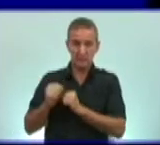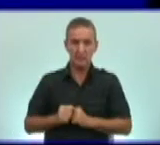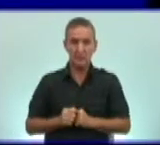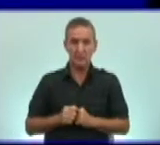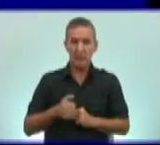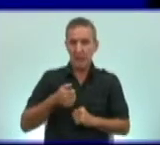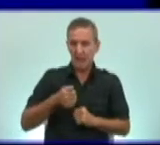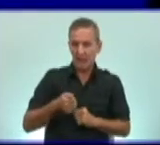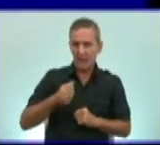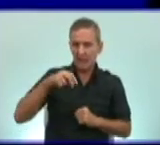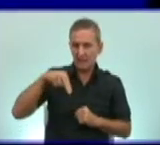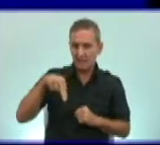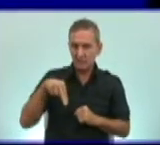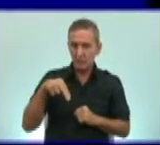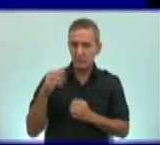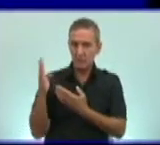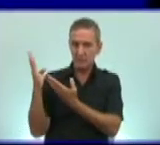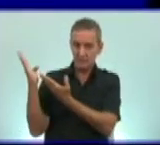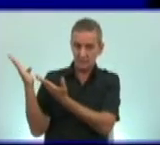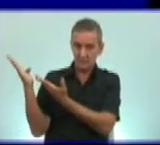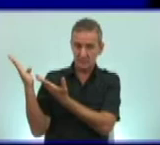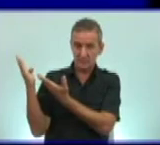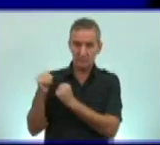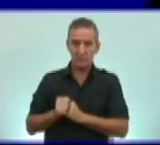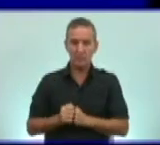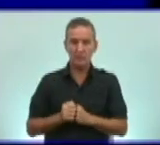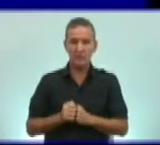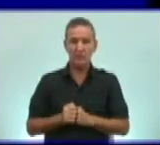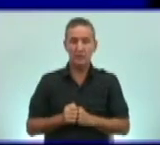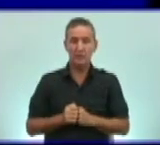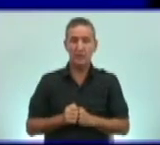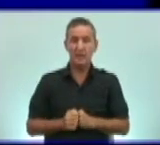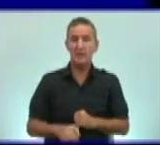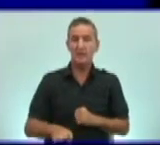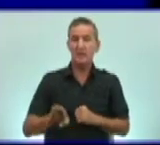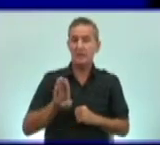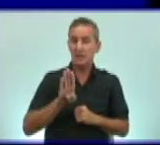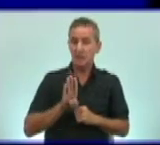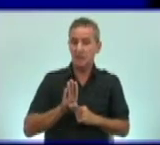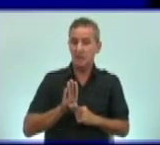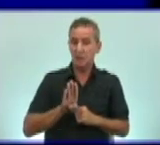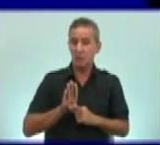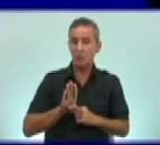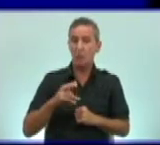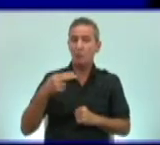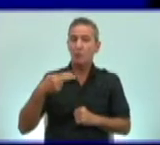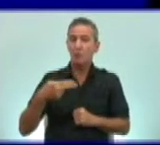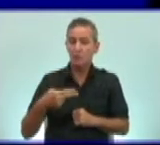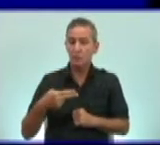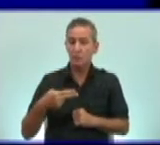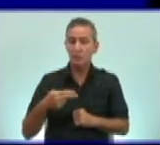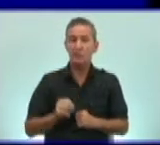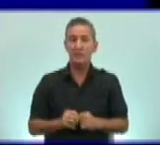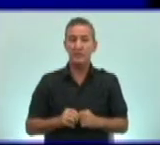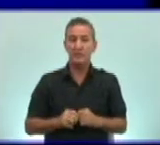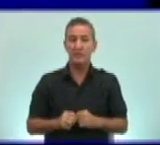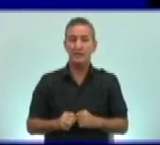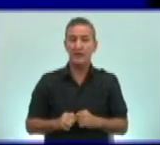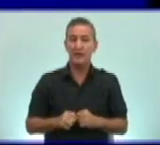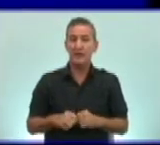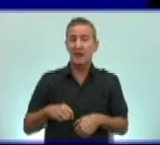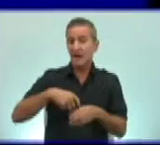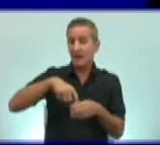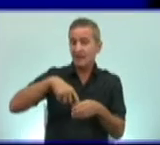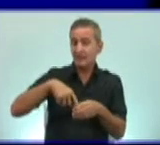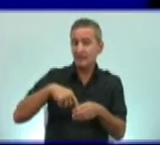ácido nítrico y bromuro de hidrógeno. Las disoluciones de estas sustancias